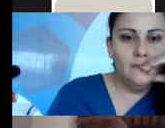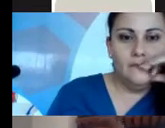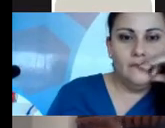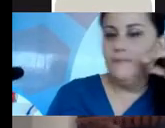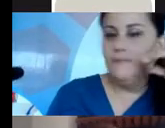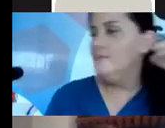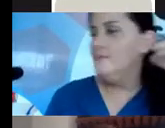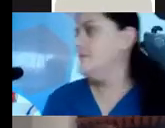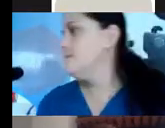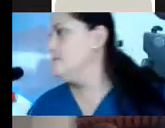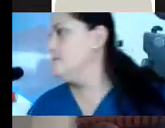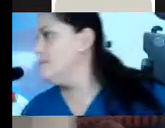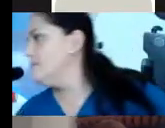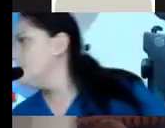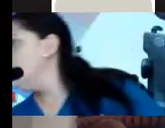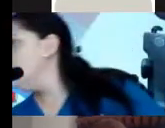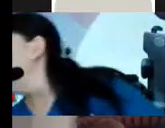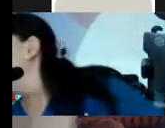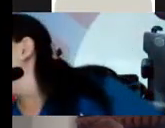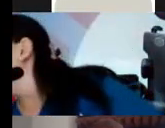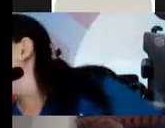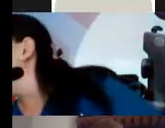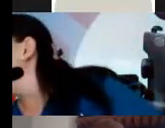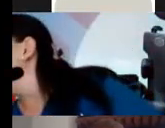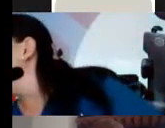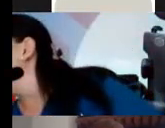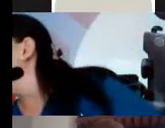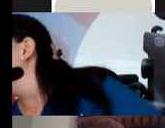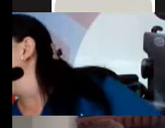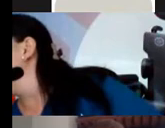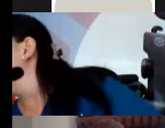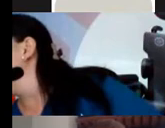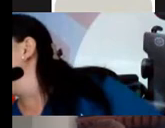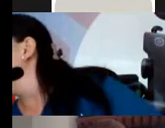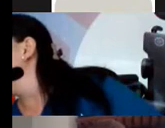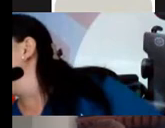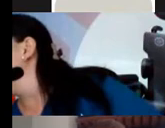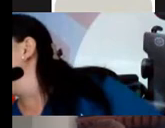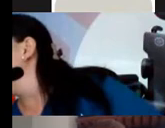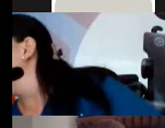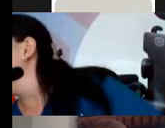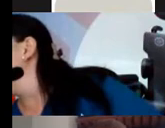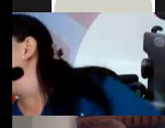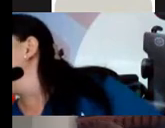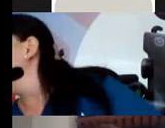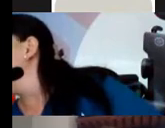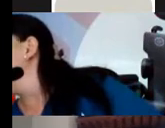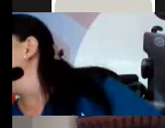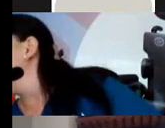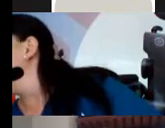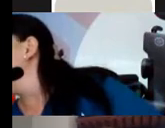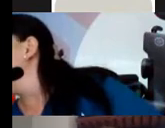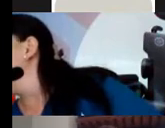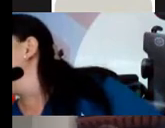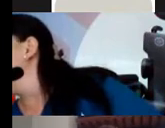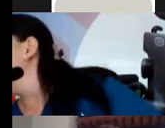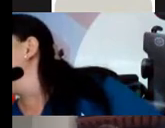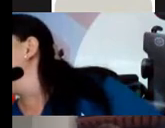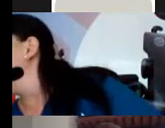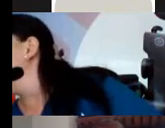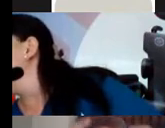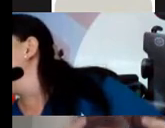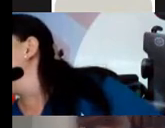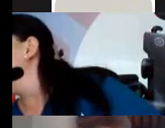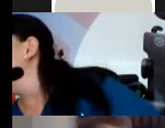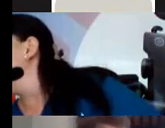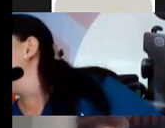desenganche completamente. En este caso ustedes ven aquí dos tipos que permiten los desenganches completos, dos